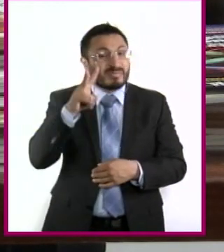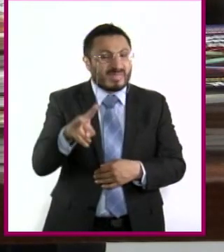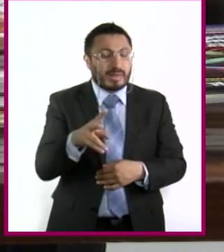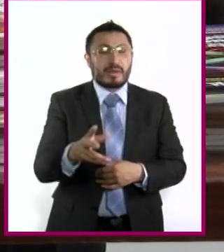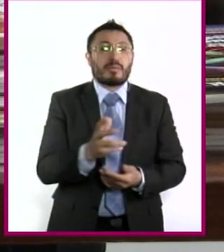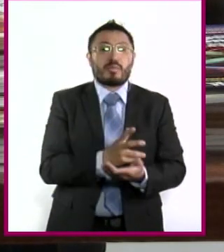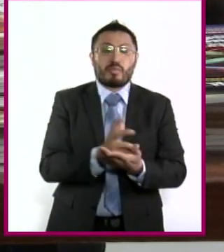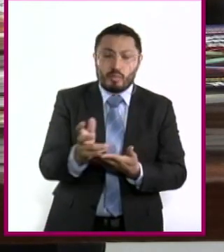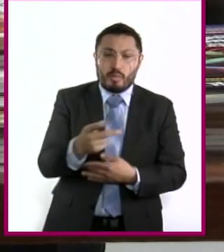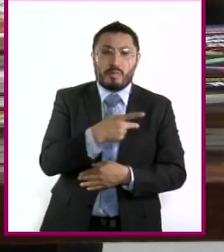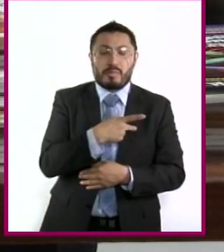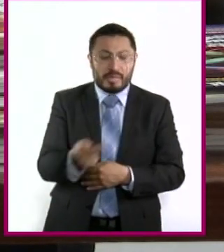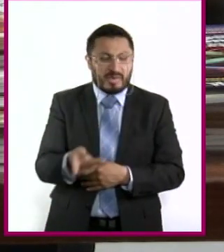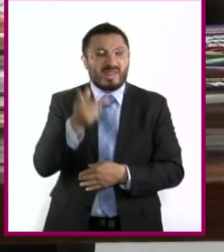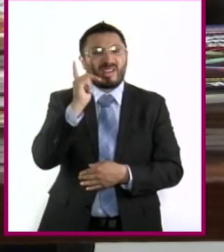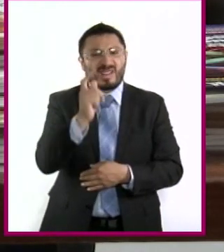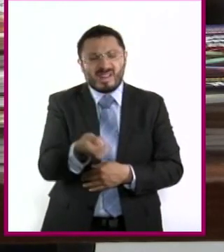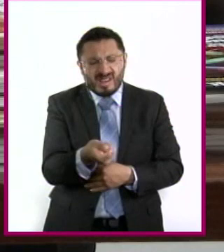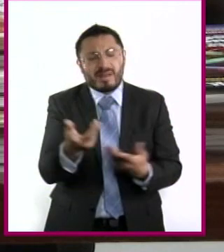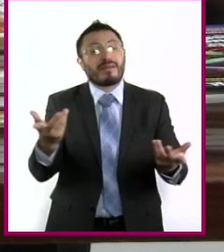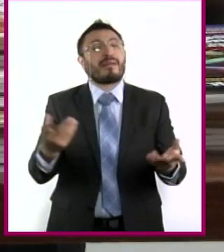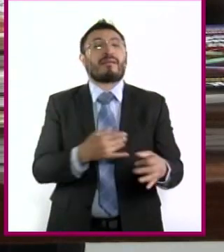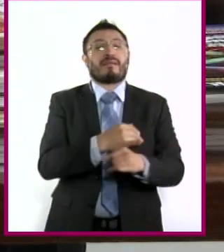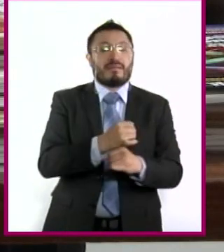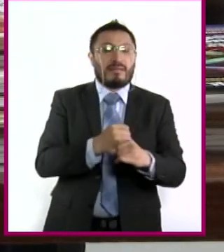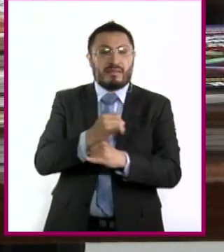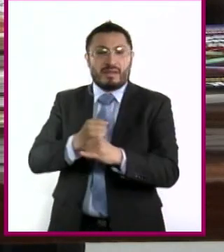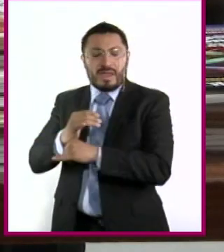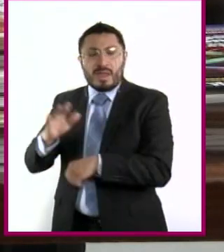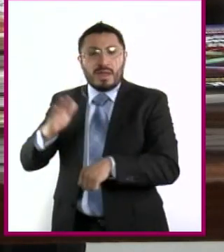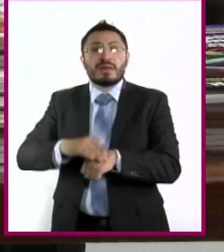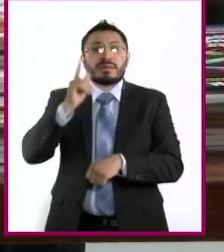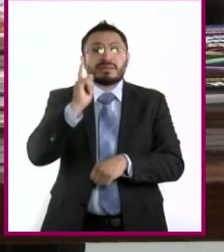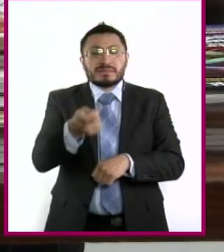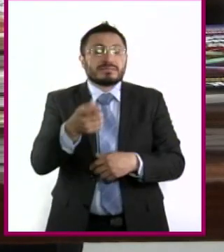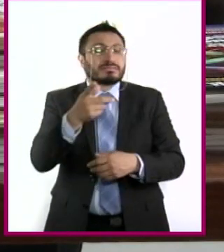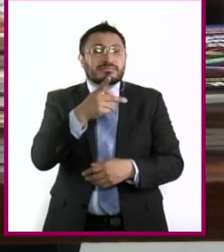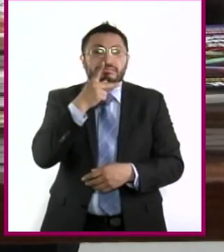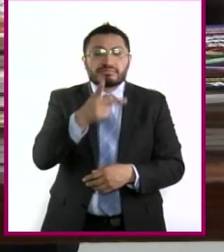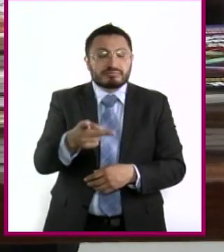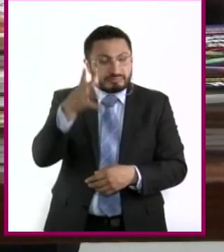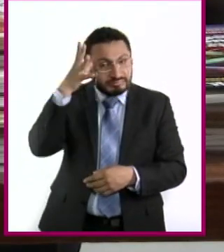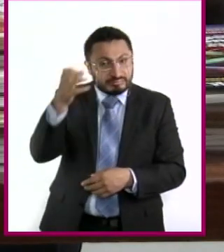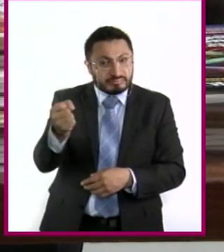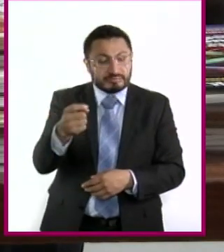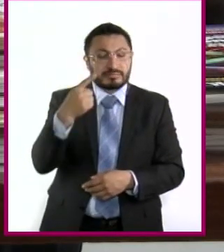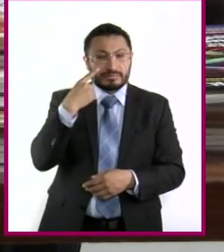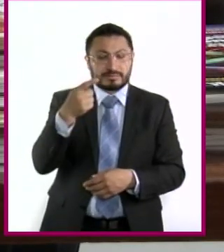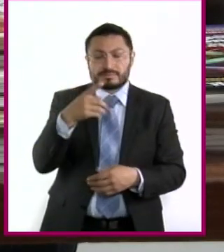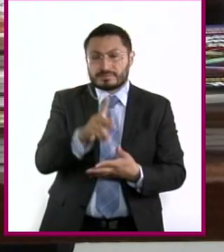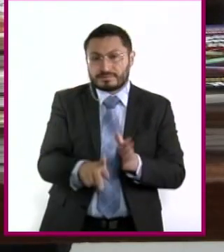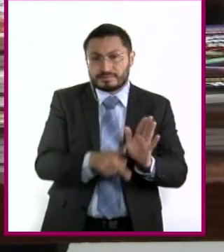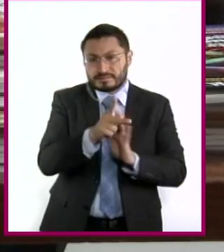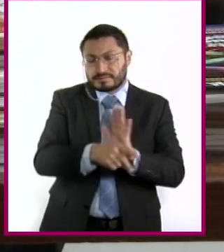pobreza extrema. Habrá que averiguar más a ver qué se refieren estos conceptos, ¿no? Y mira este video que alguien nos